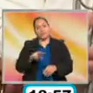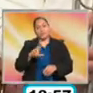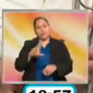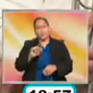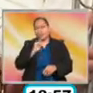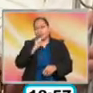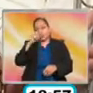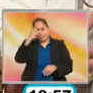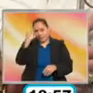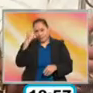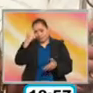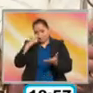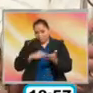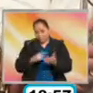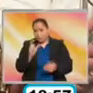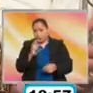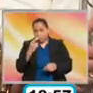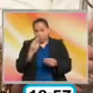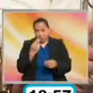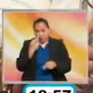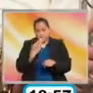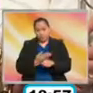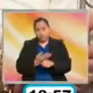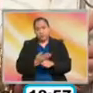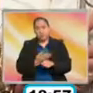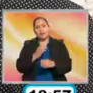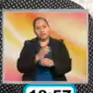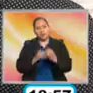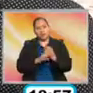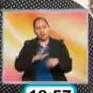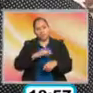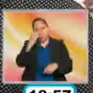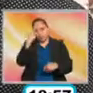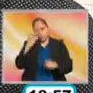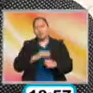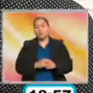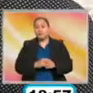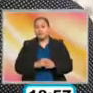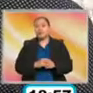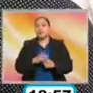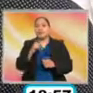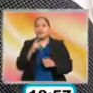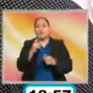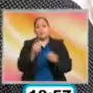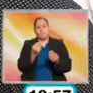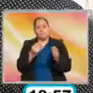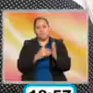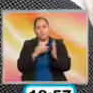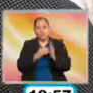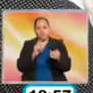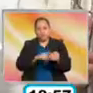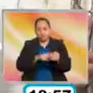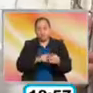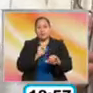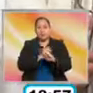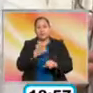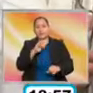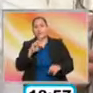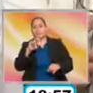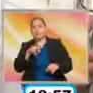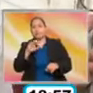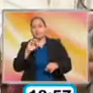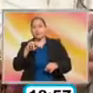fácil, pero también yo creo que cuando lo haces con mucha responsabilidad, las cosas se facilitan mucho. Y vigente estás con muchos miles de seguidores. Di las redes sociales. Germán Montero 5